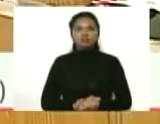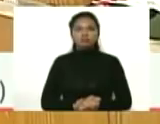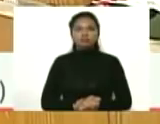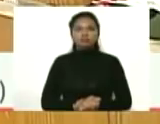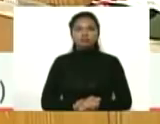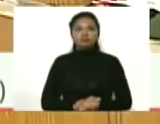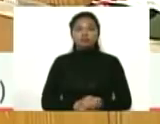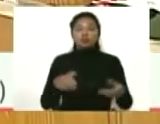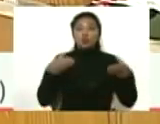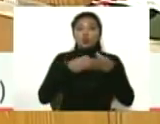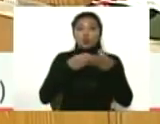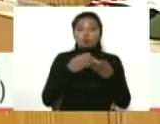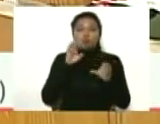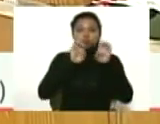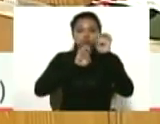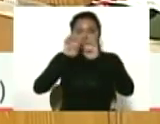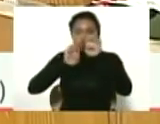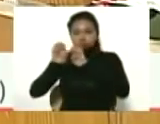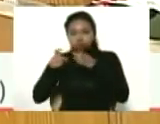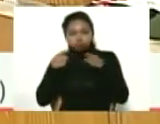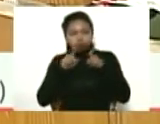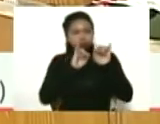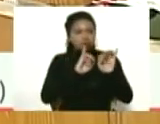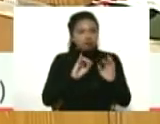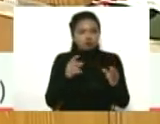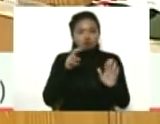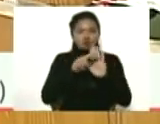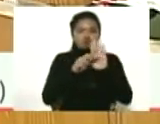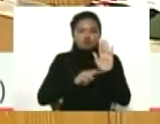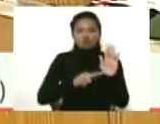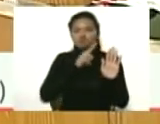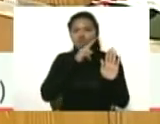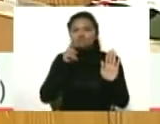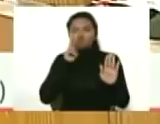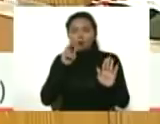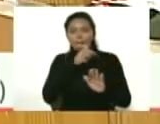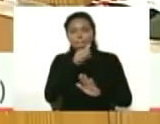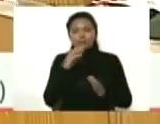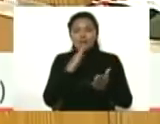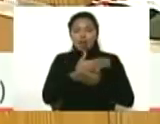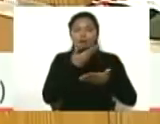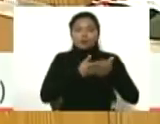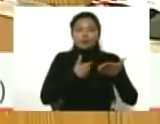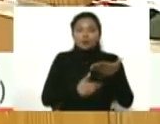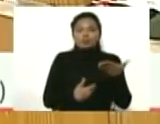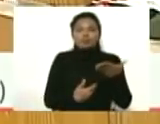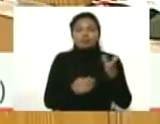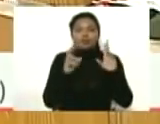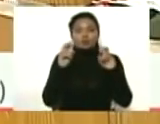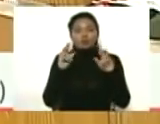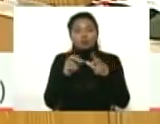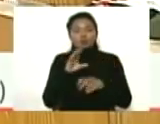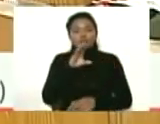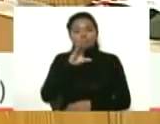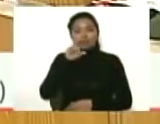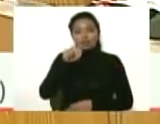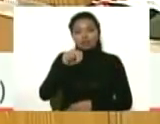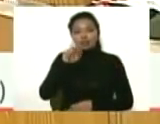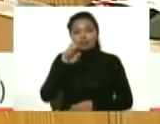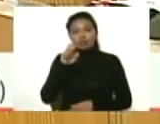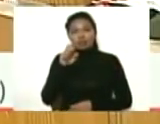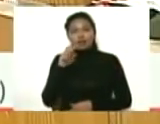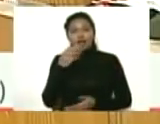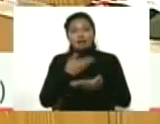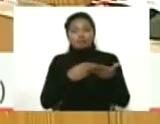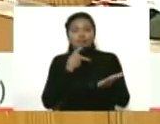la comisión que va a estudiar el nombramiento y la propuesta para un nuevo CNE. Ahí